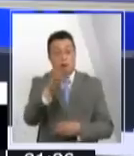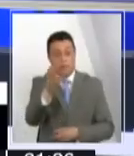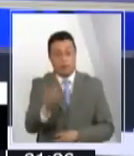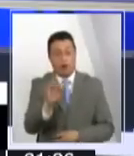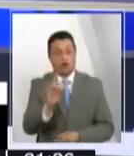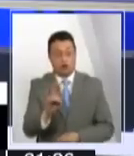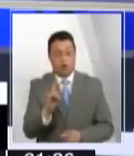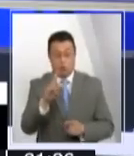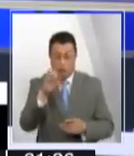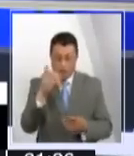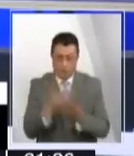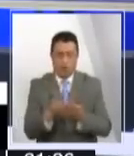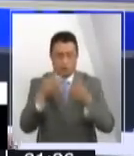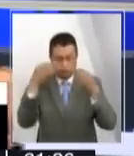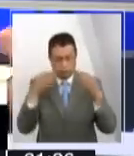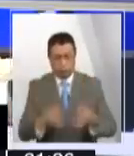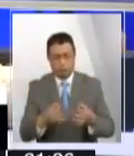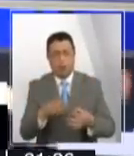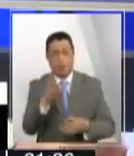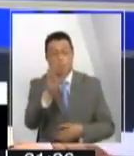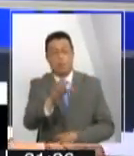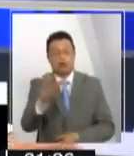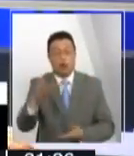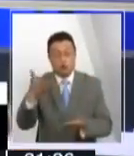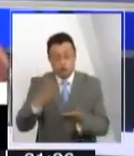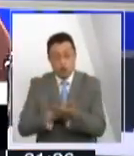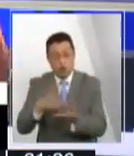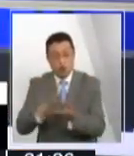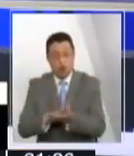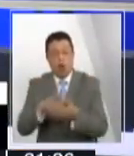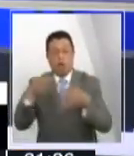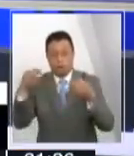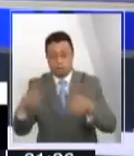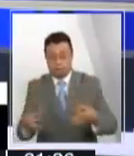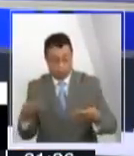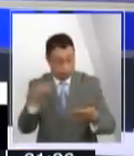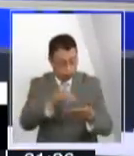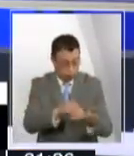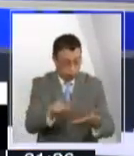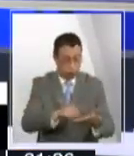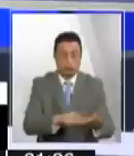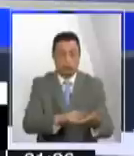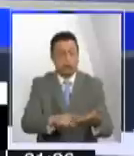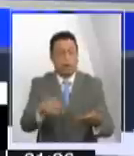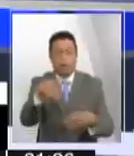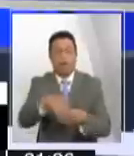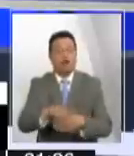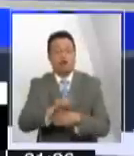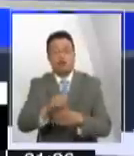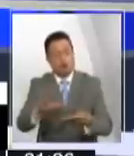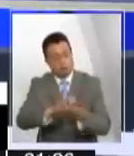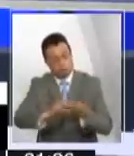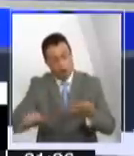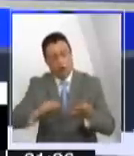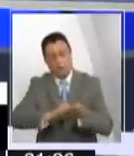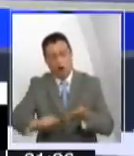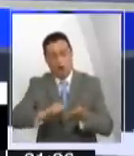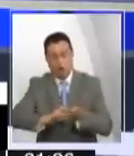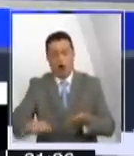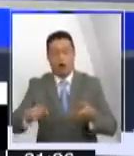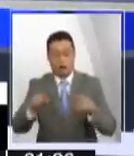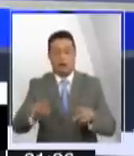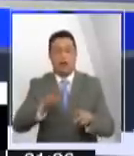que de una buena vez por todas, aquellas personas que están fallecidas efectivamente no figuren como votantes y que se resuelvan también